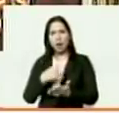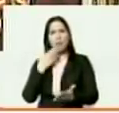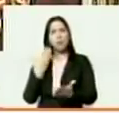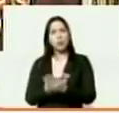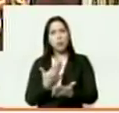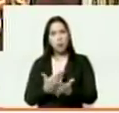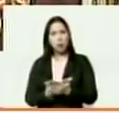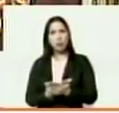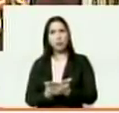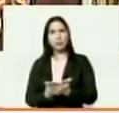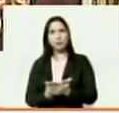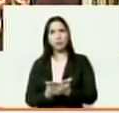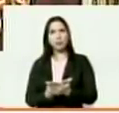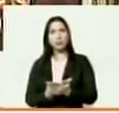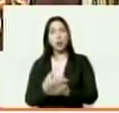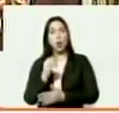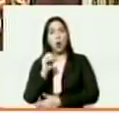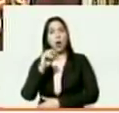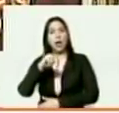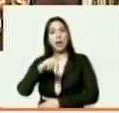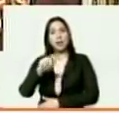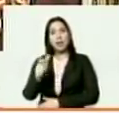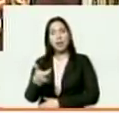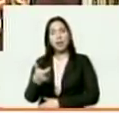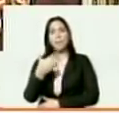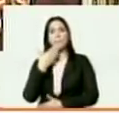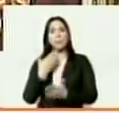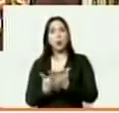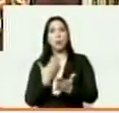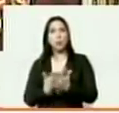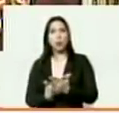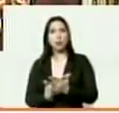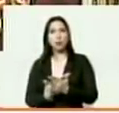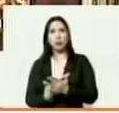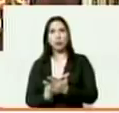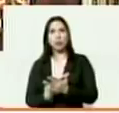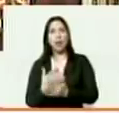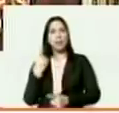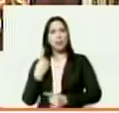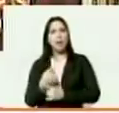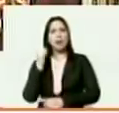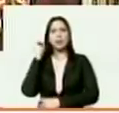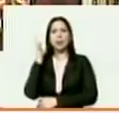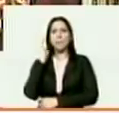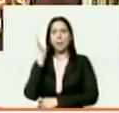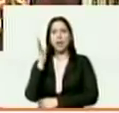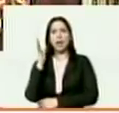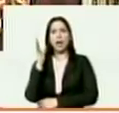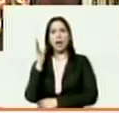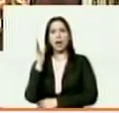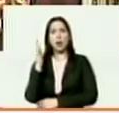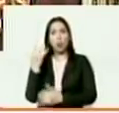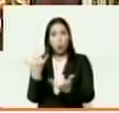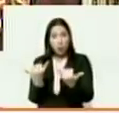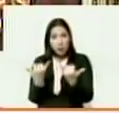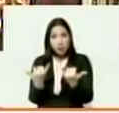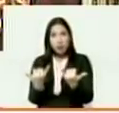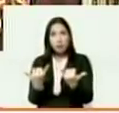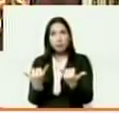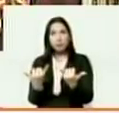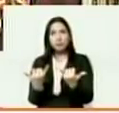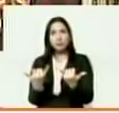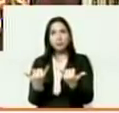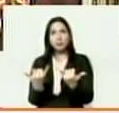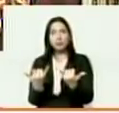propuesto, y ONG han propuesto, que sea la Asamblea Nacional actual